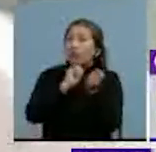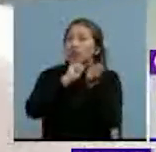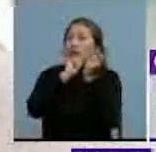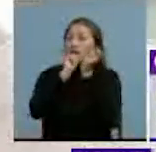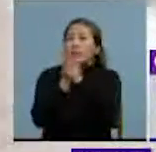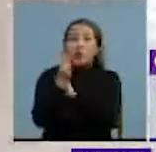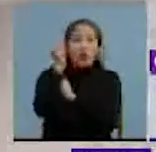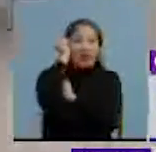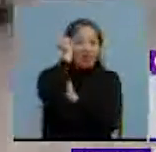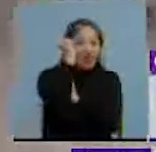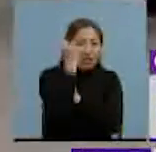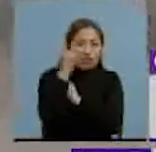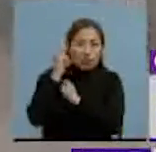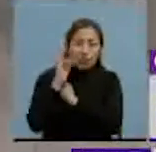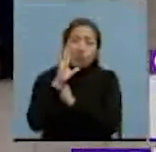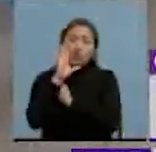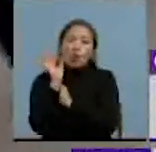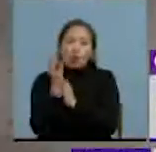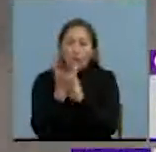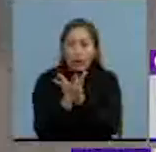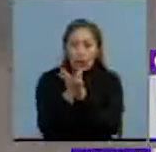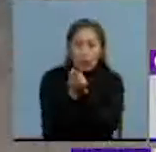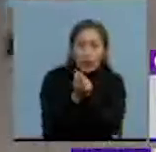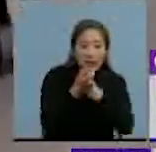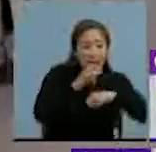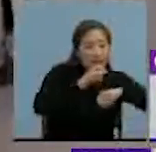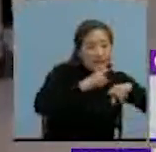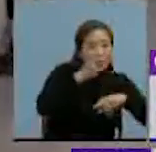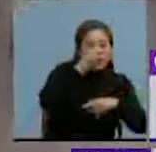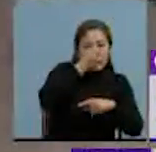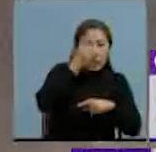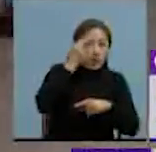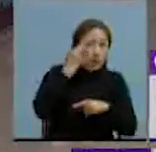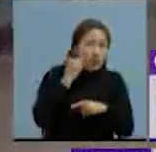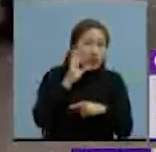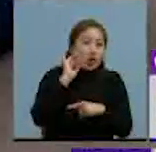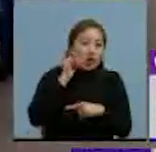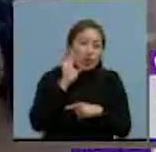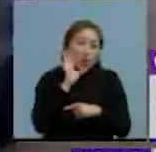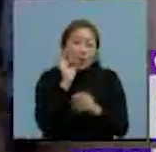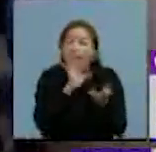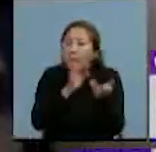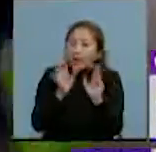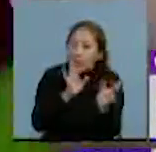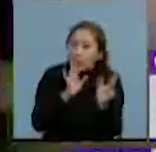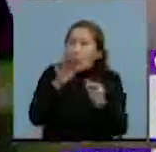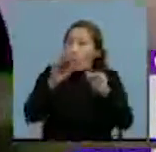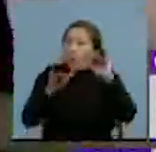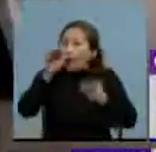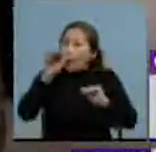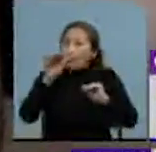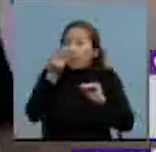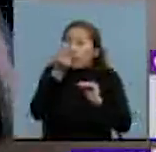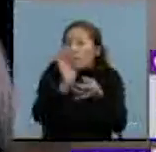a 31,50 para la compra y 29,50 para la venta, aproximadamente. Va variando centavos